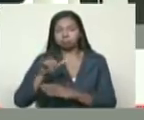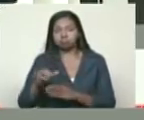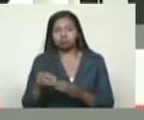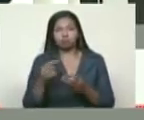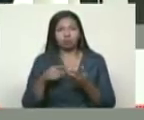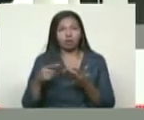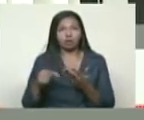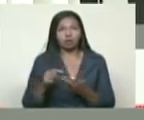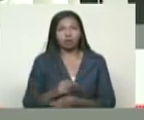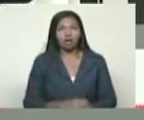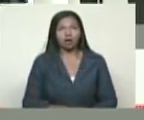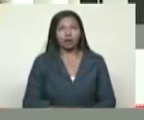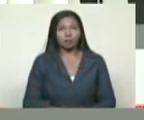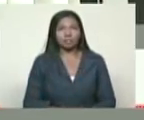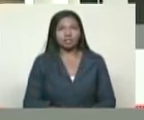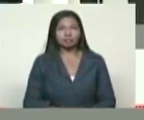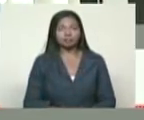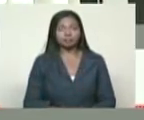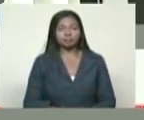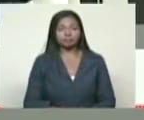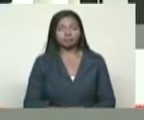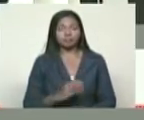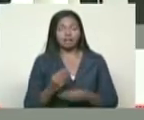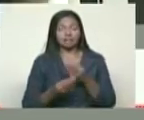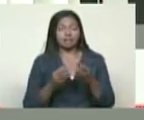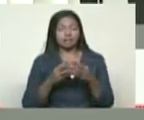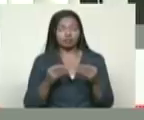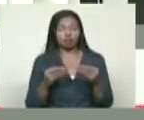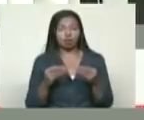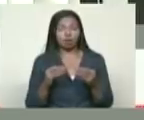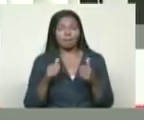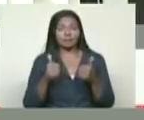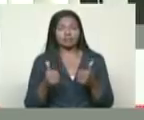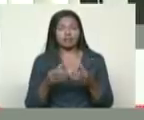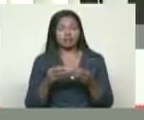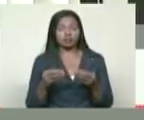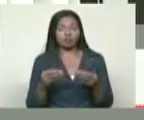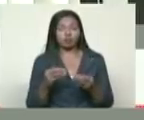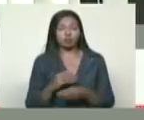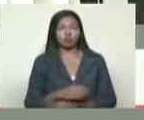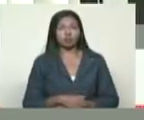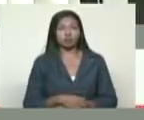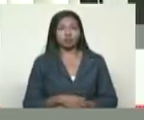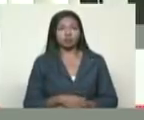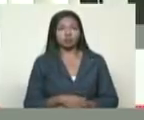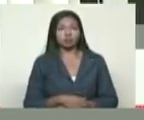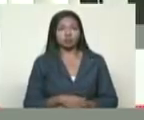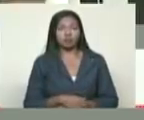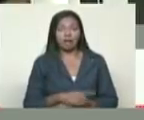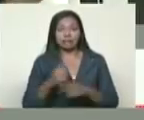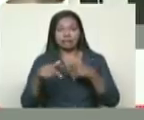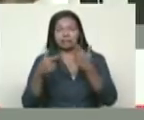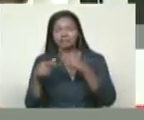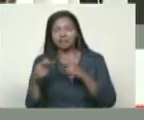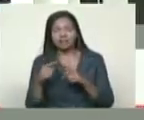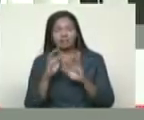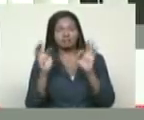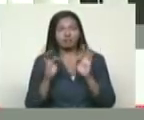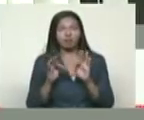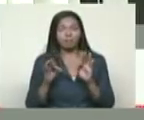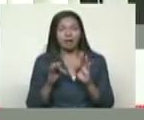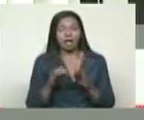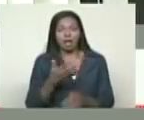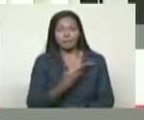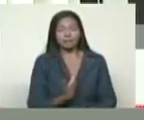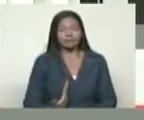productora de petróleo e importadora, que el comandante Chávez hizo esfuerzos gigantescos por diversificarla, y el presidente Maduro